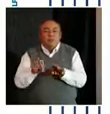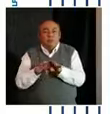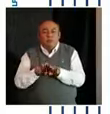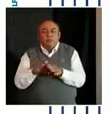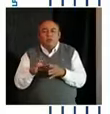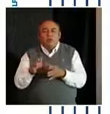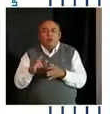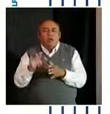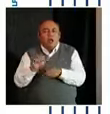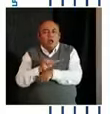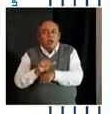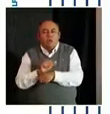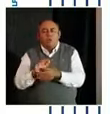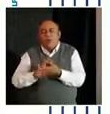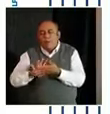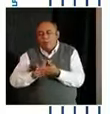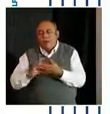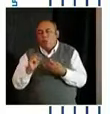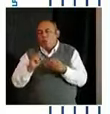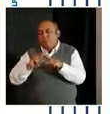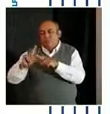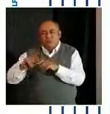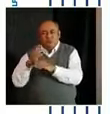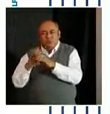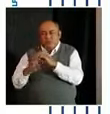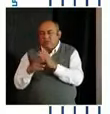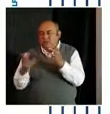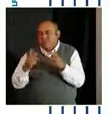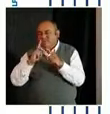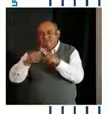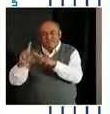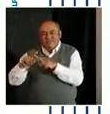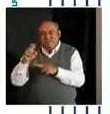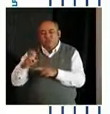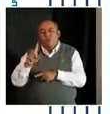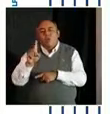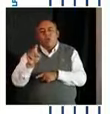Ahora, esta extracción